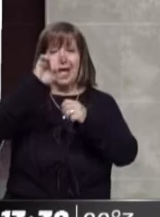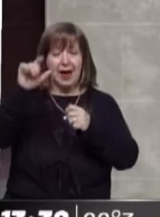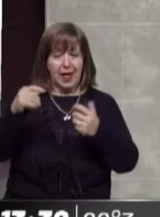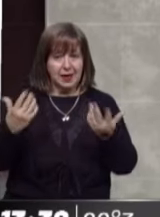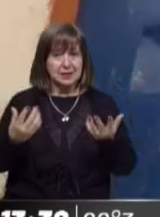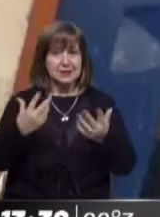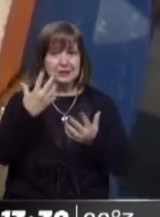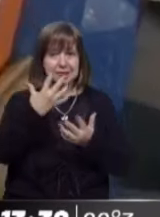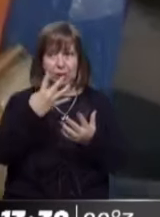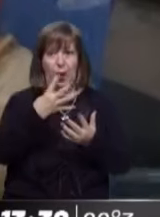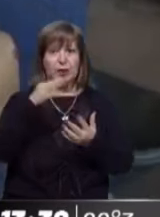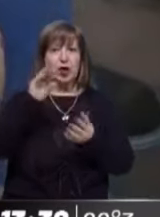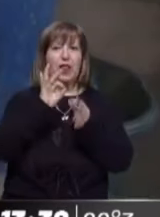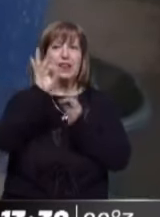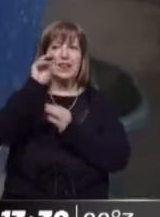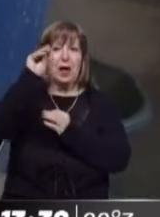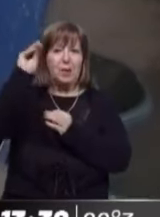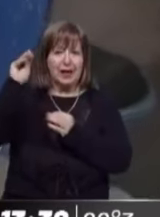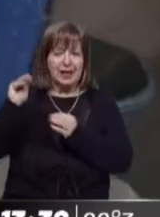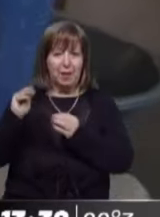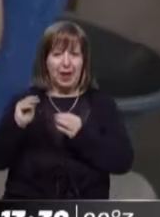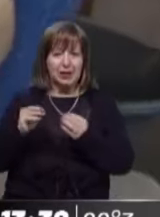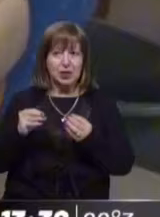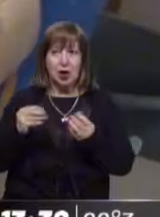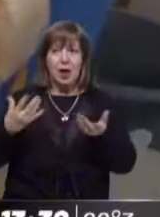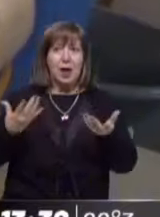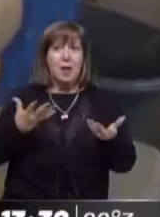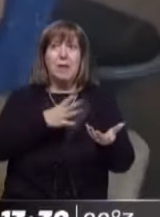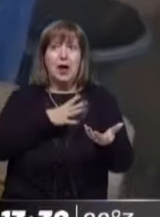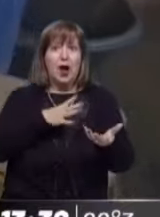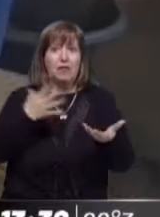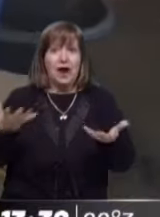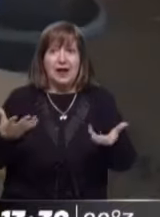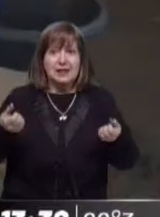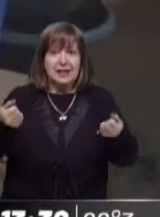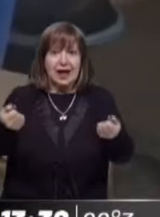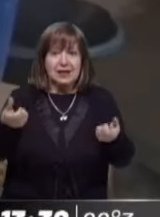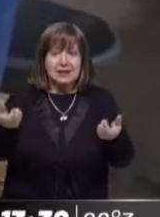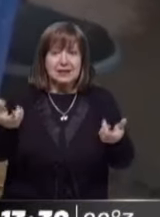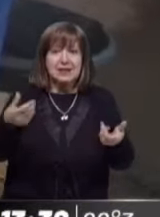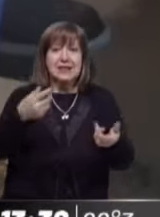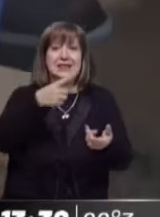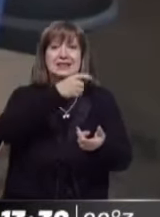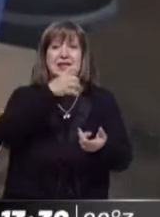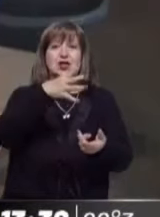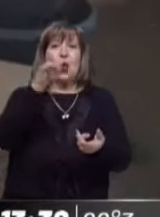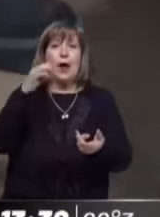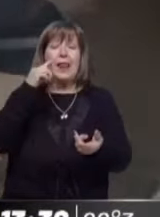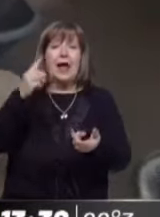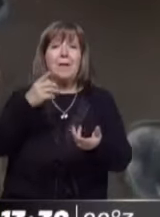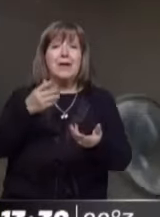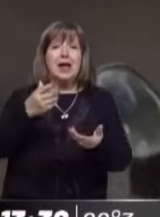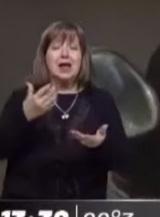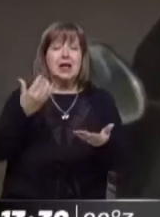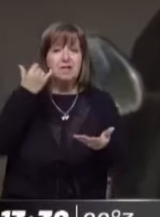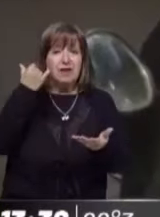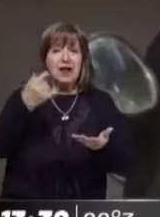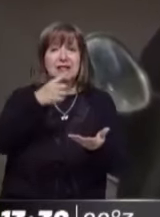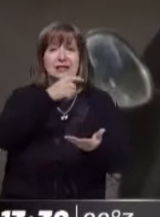Semejante situación se da cuando aún no terminan de entregarse los casi 140.000 kilos que Nación destinó a